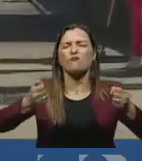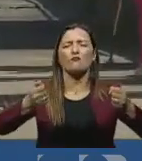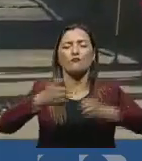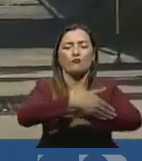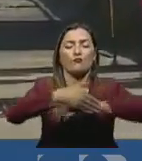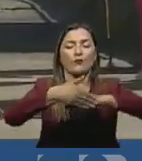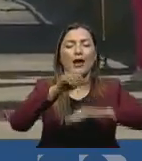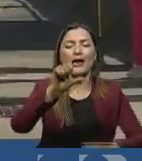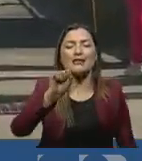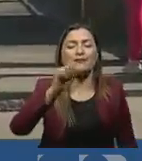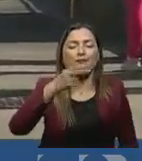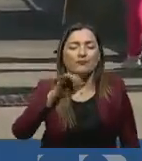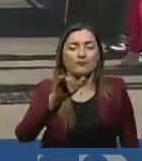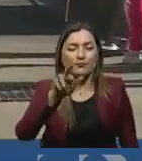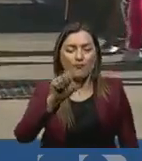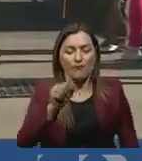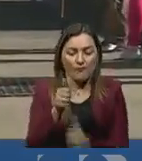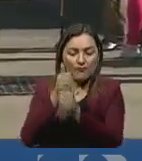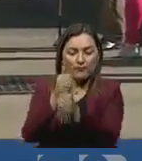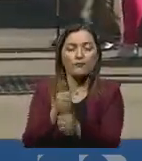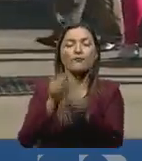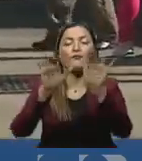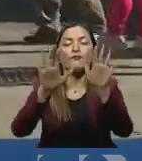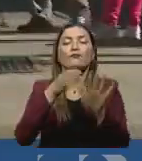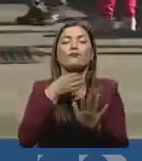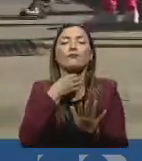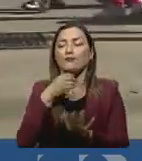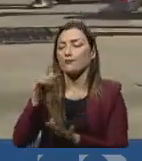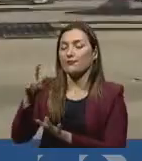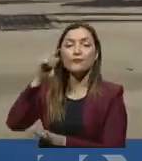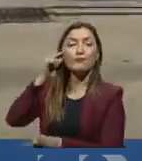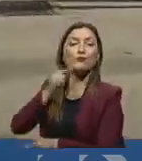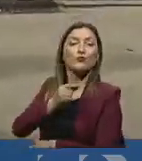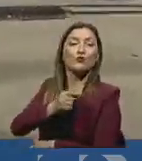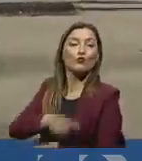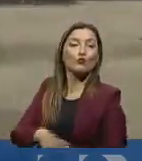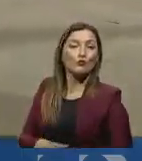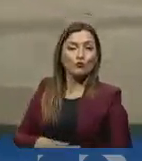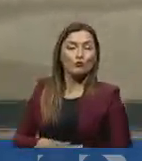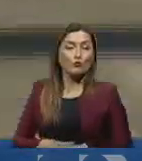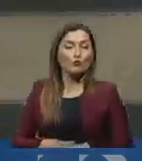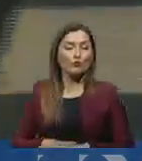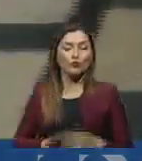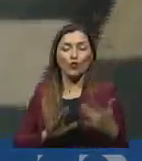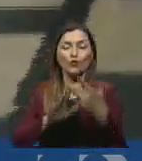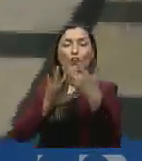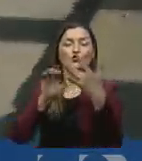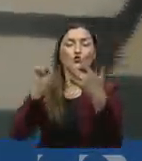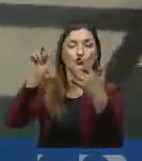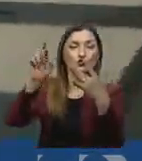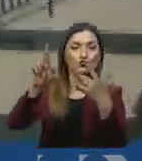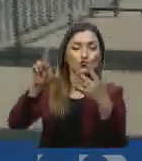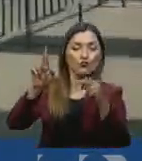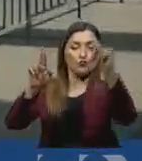es la venida de los chiris la avenida amazonas la avenida 10 de agosto y la avenida Mariscal sucre que conectan sur y norte de la ciudad Este